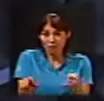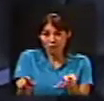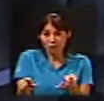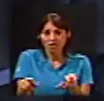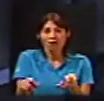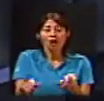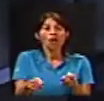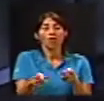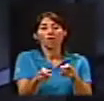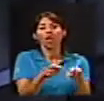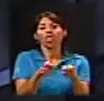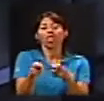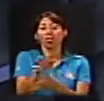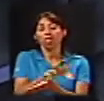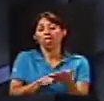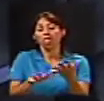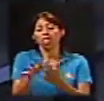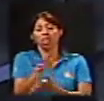tratar